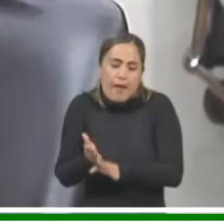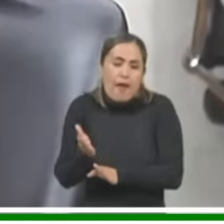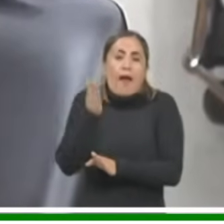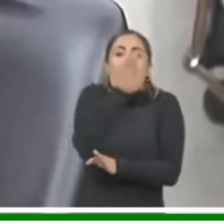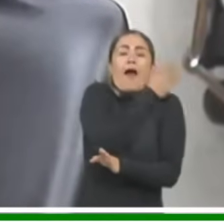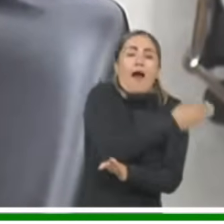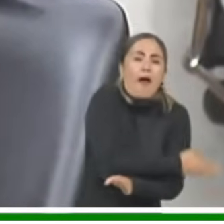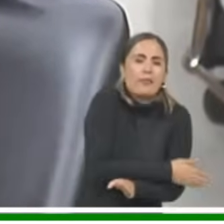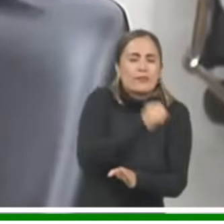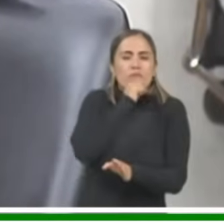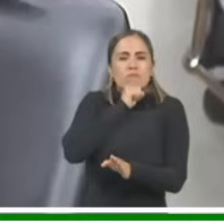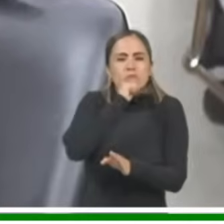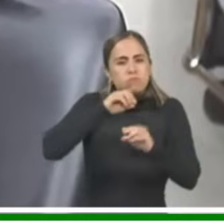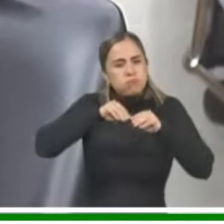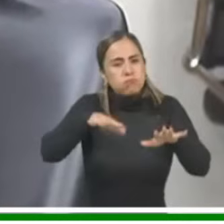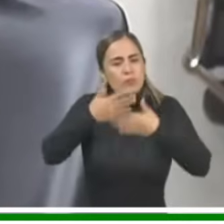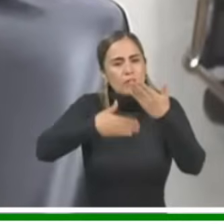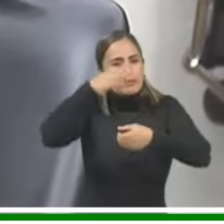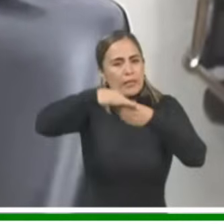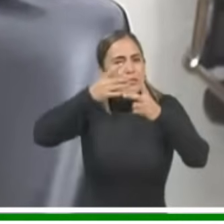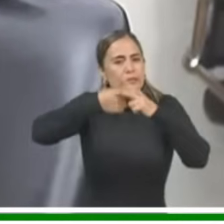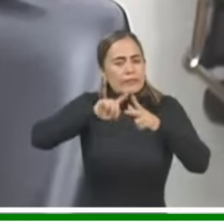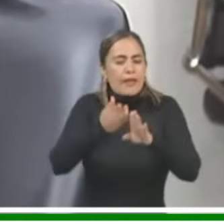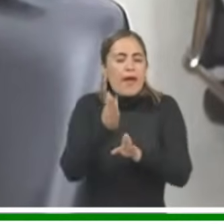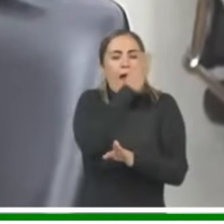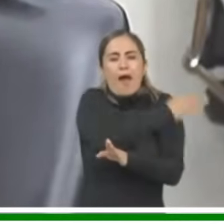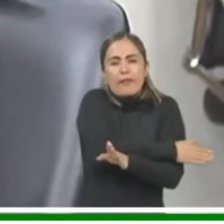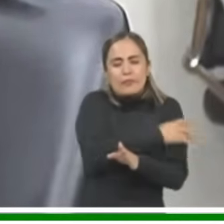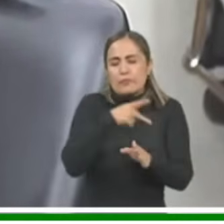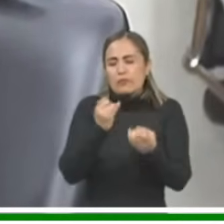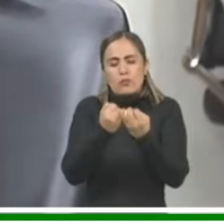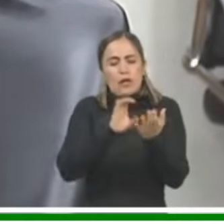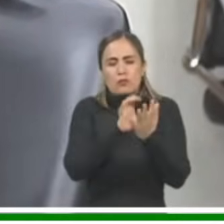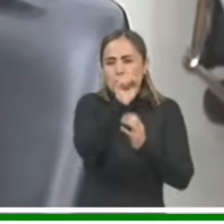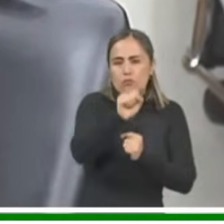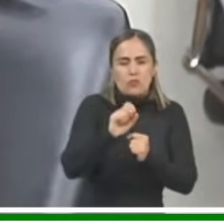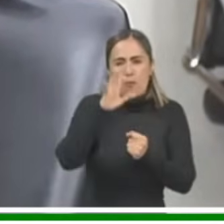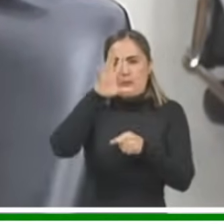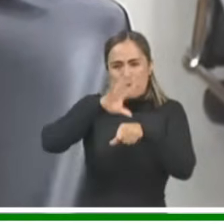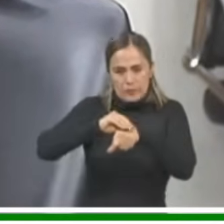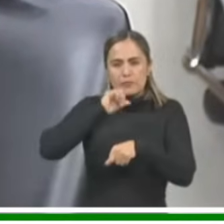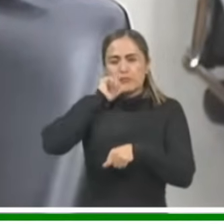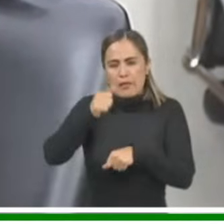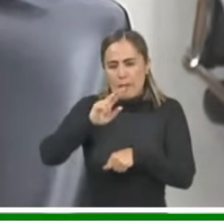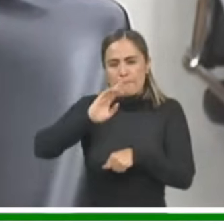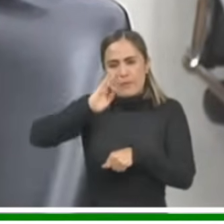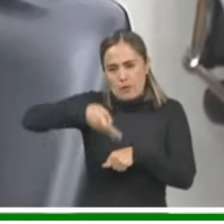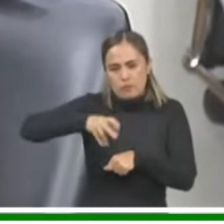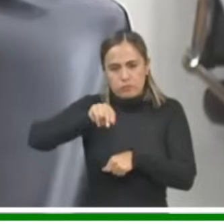previamente antes de que inicie el proceso electoral, tiene un impedimento constitucional, tiene un impedimento legal,